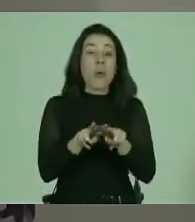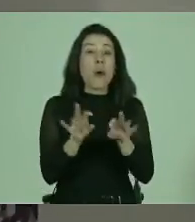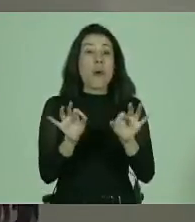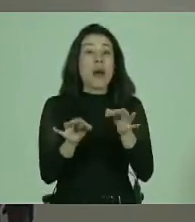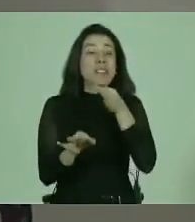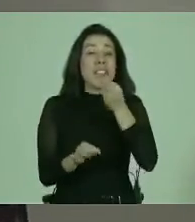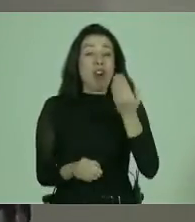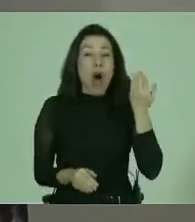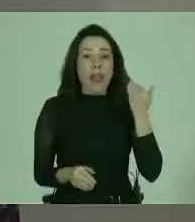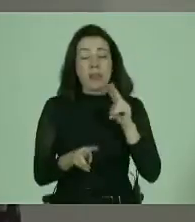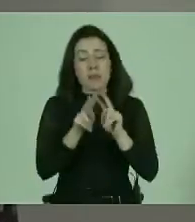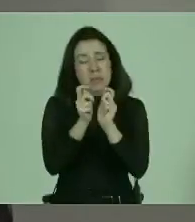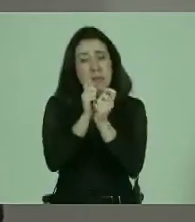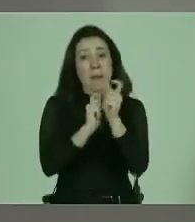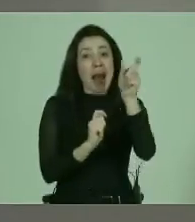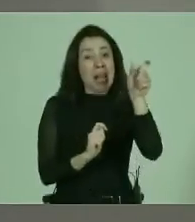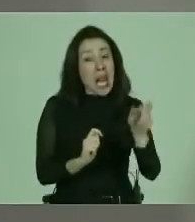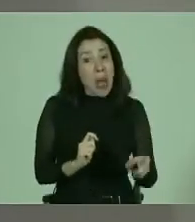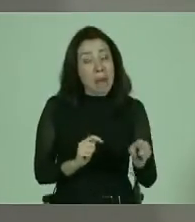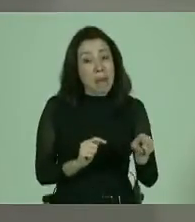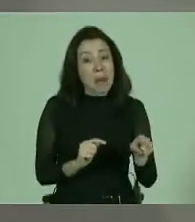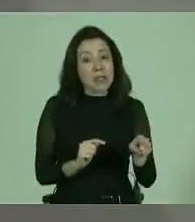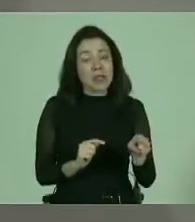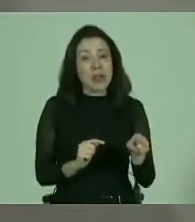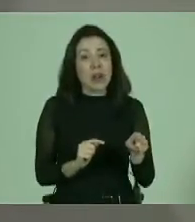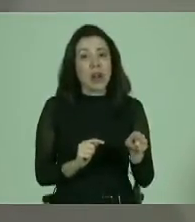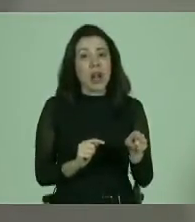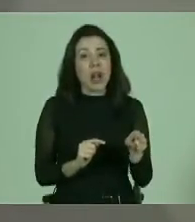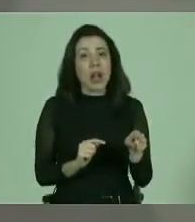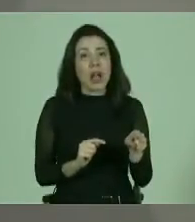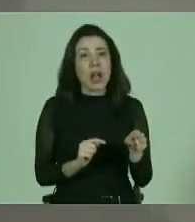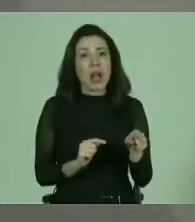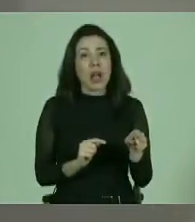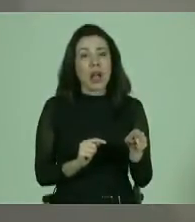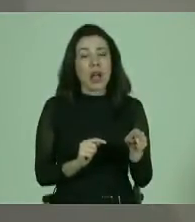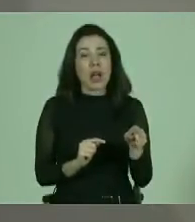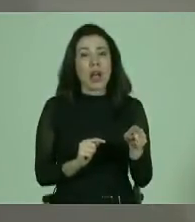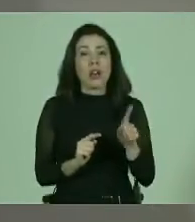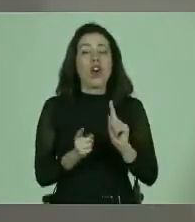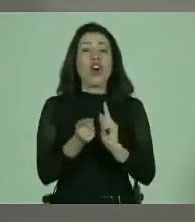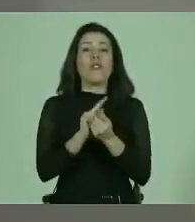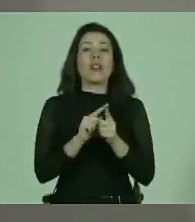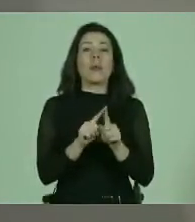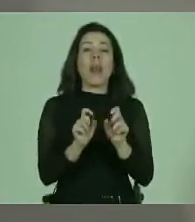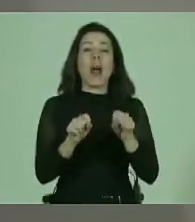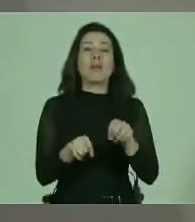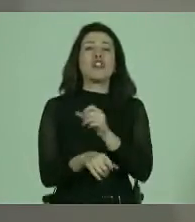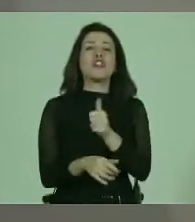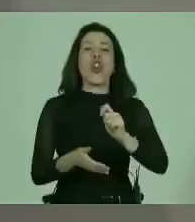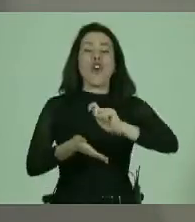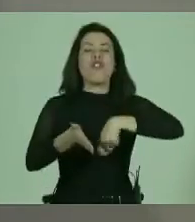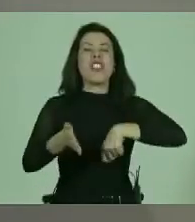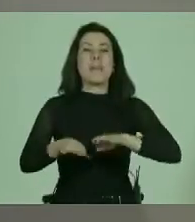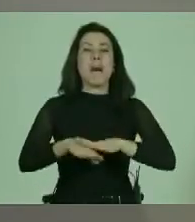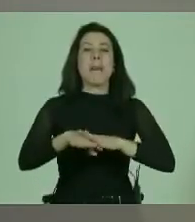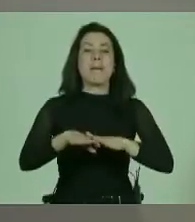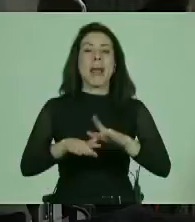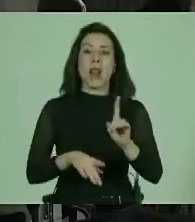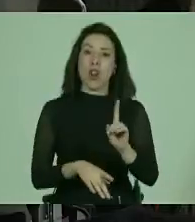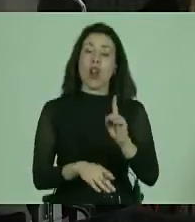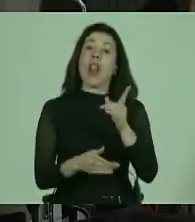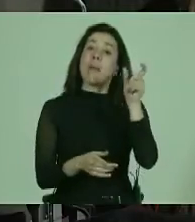perfectamente adaptada para que la persona no convierta ese consentimiento en la mera firma de un papelito